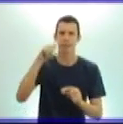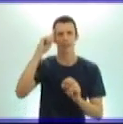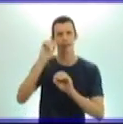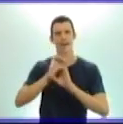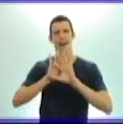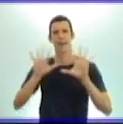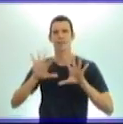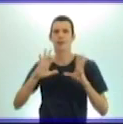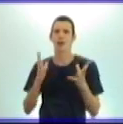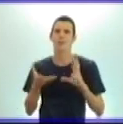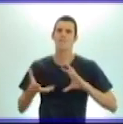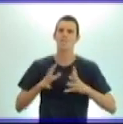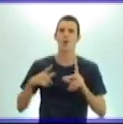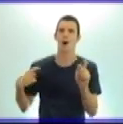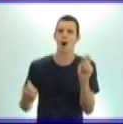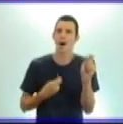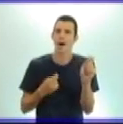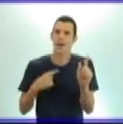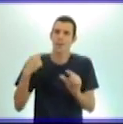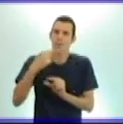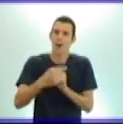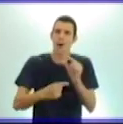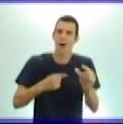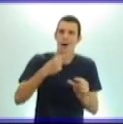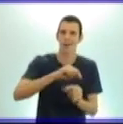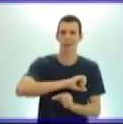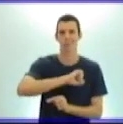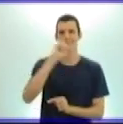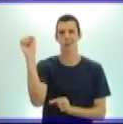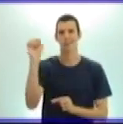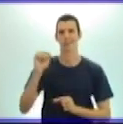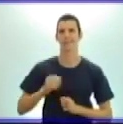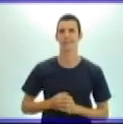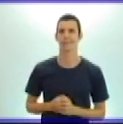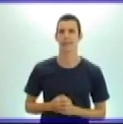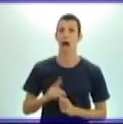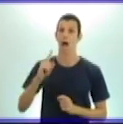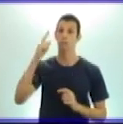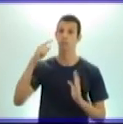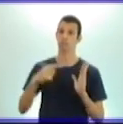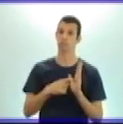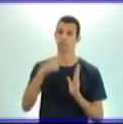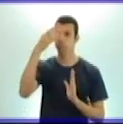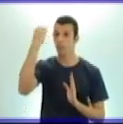no debes olvidar algo que te vamos a presentar en la diapositiva.